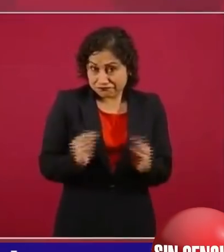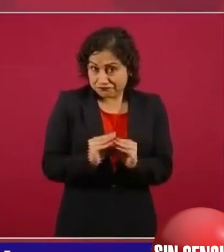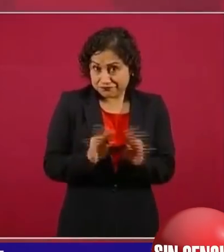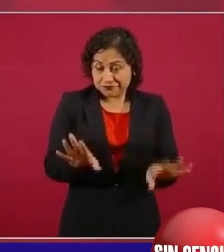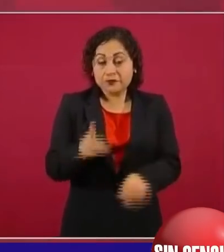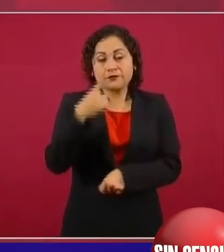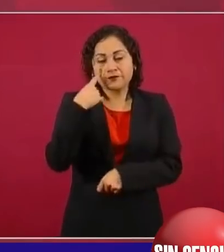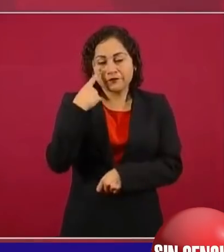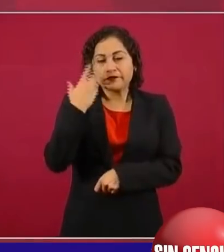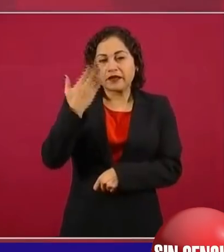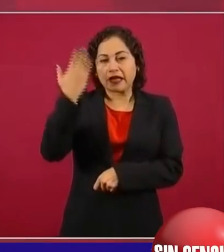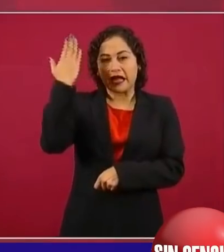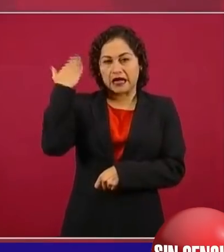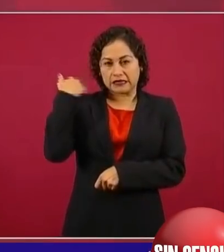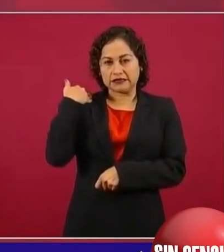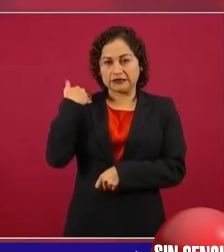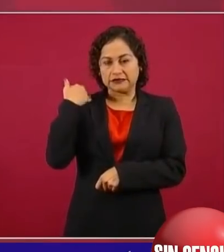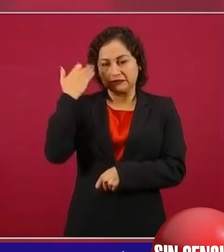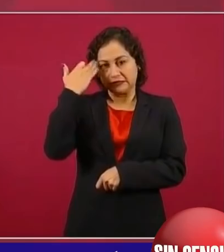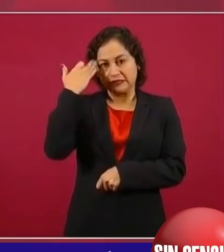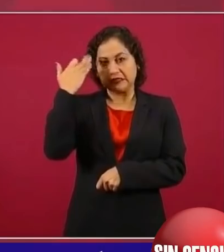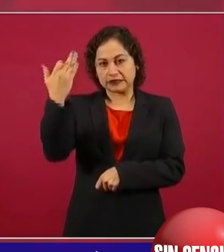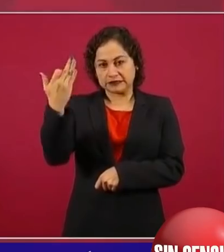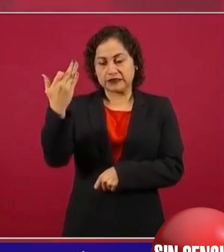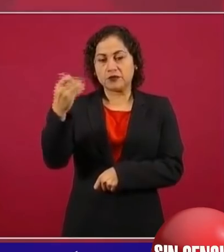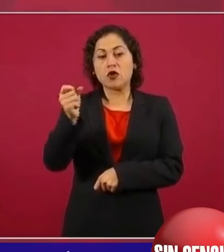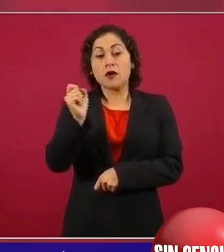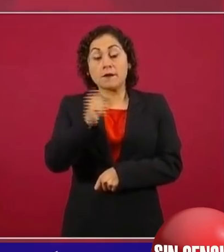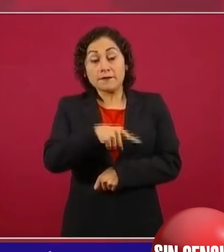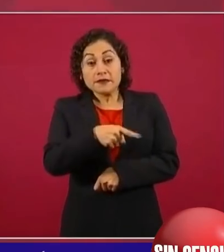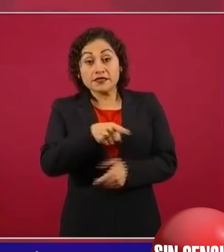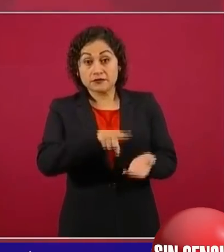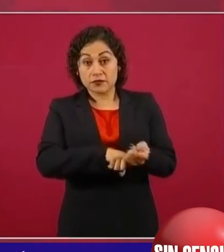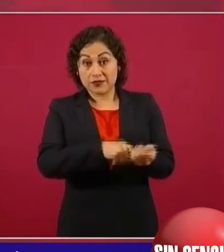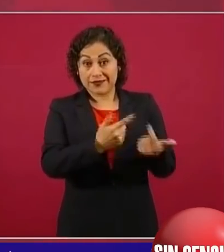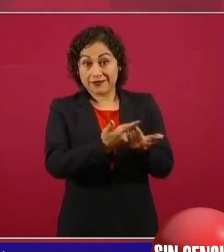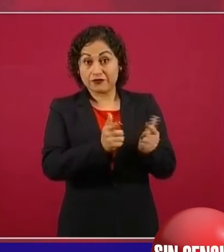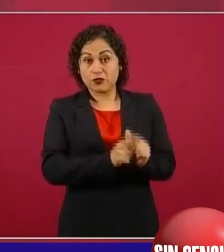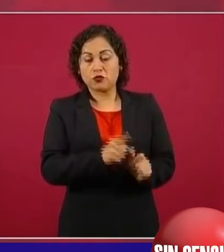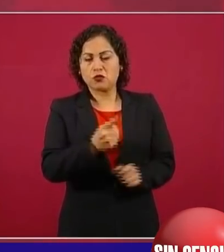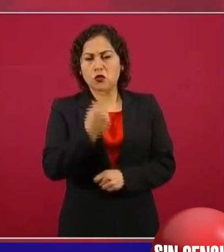del conservadurismo, de este grupo, que eran los que